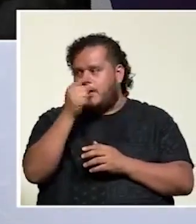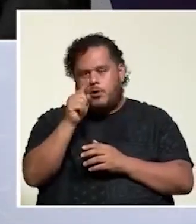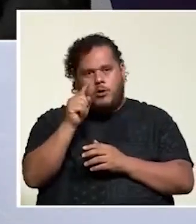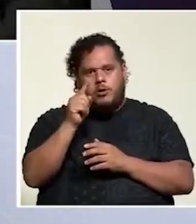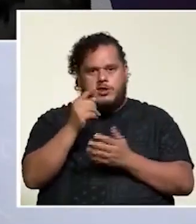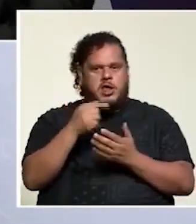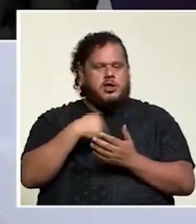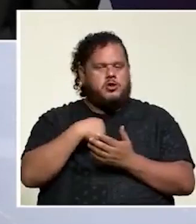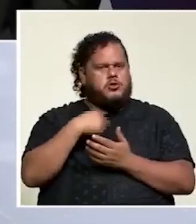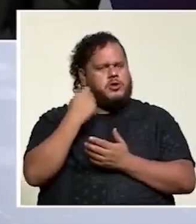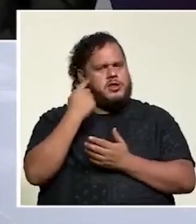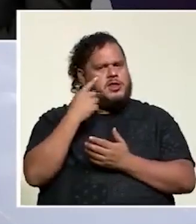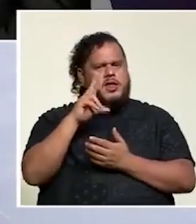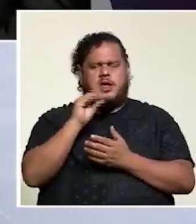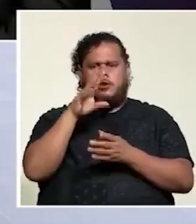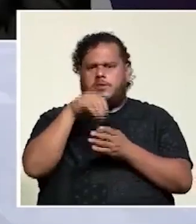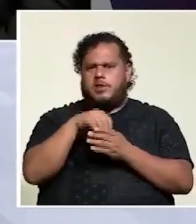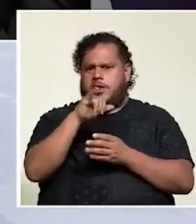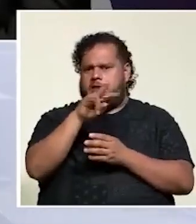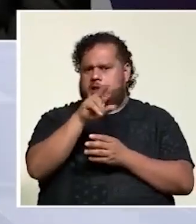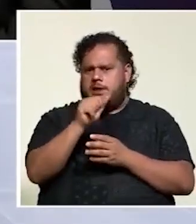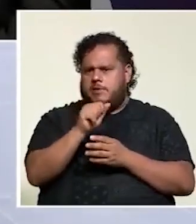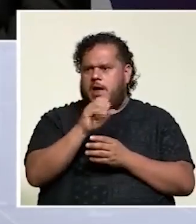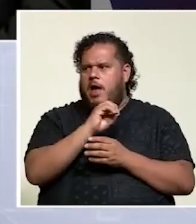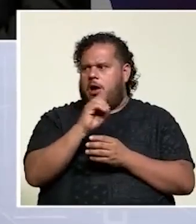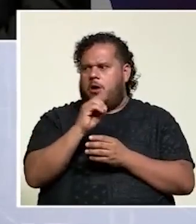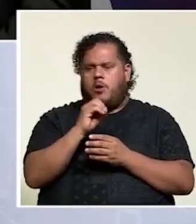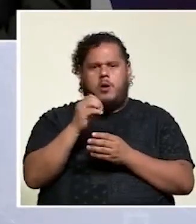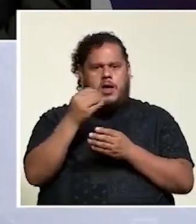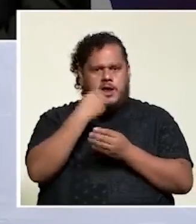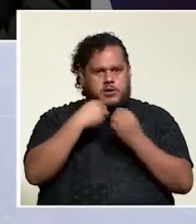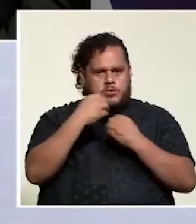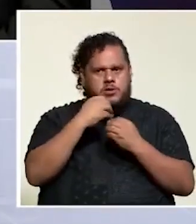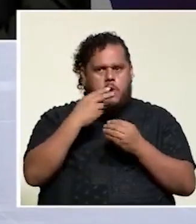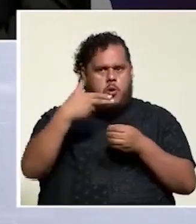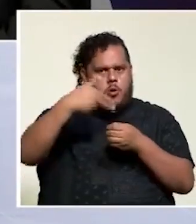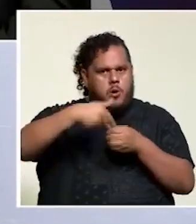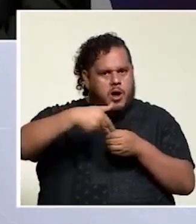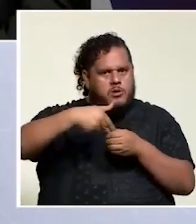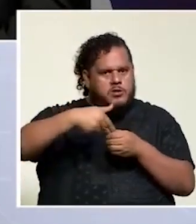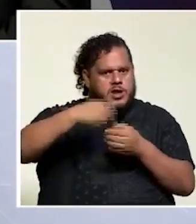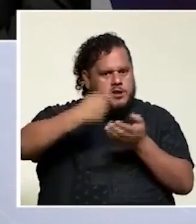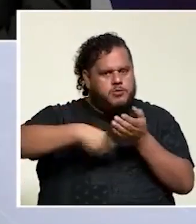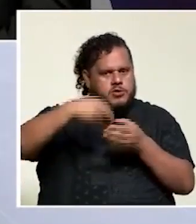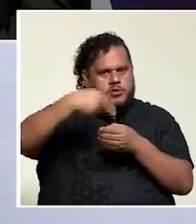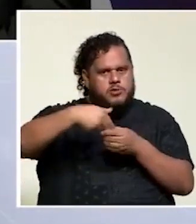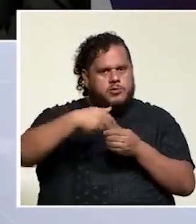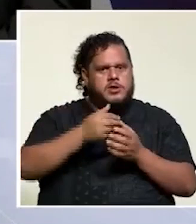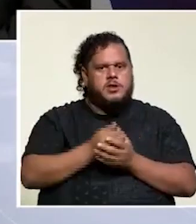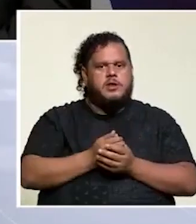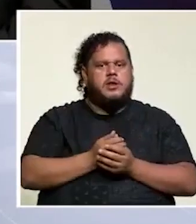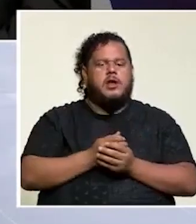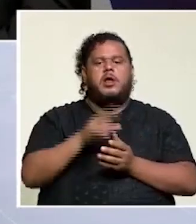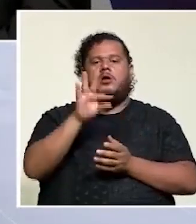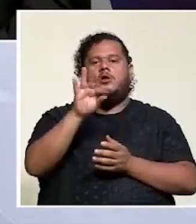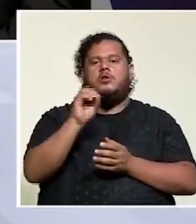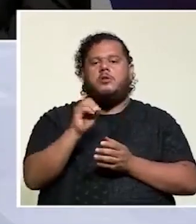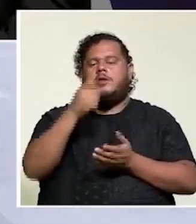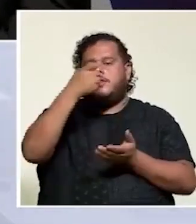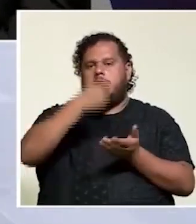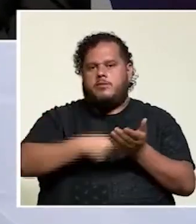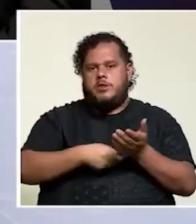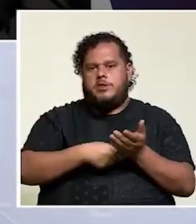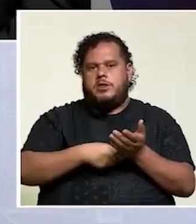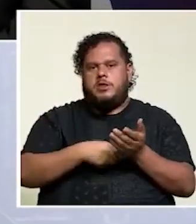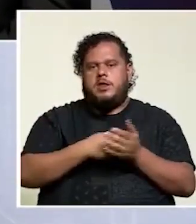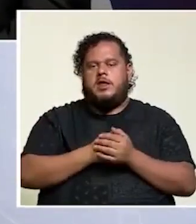90 impuestos no implicaba ni el IVA, ni el selectivo del consumo, ni el impuesto a los combustibles, ni el impuesto de renta. Los 90 impuestos son 90 impuestos